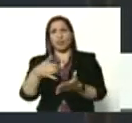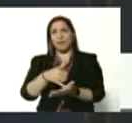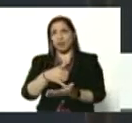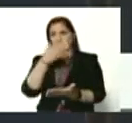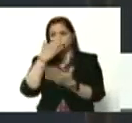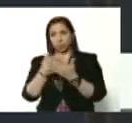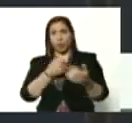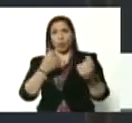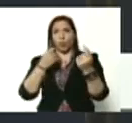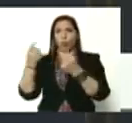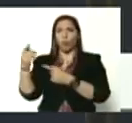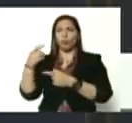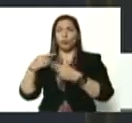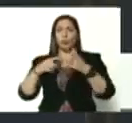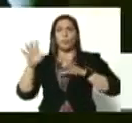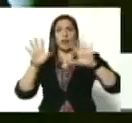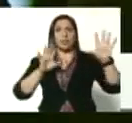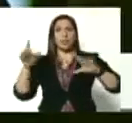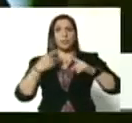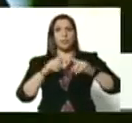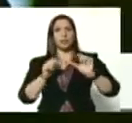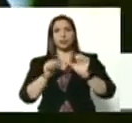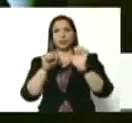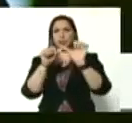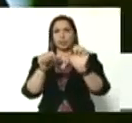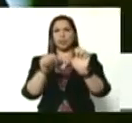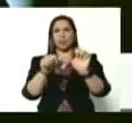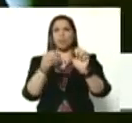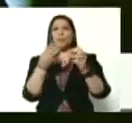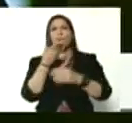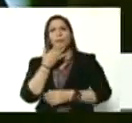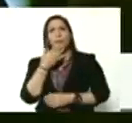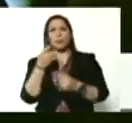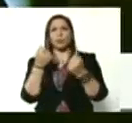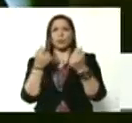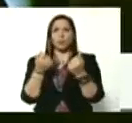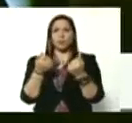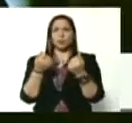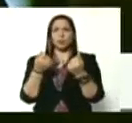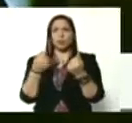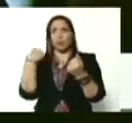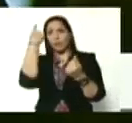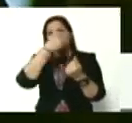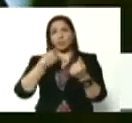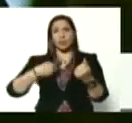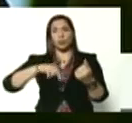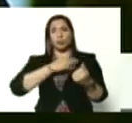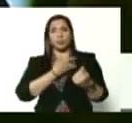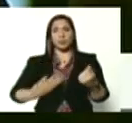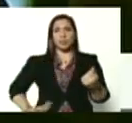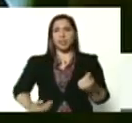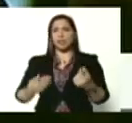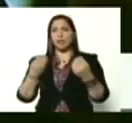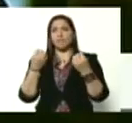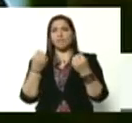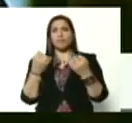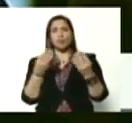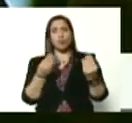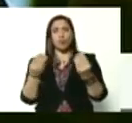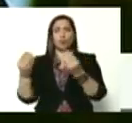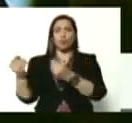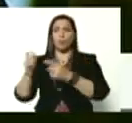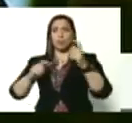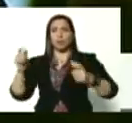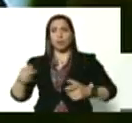las transnacionales pero les siguen poniendo precio a la cabeza de nuestro presidente y a muchos de los nuestros nosotros sabemos